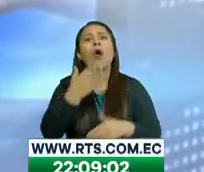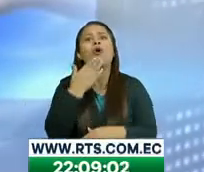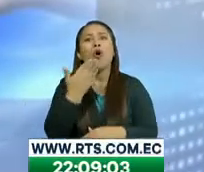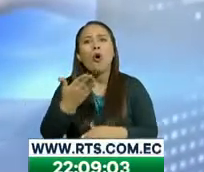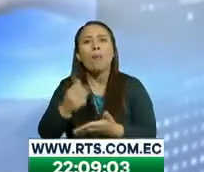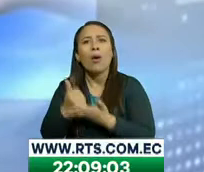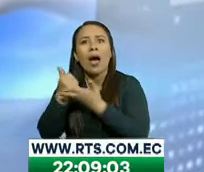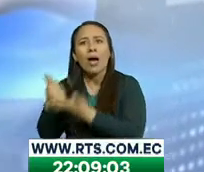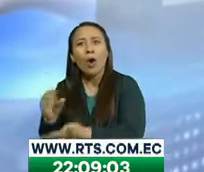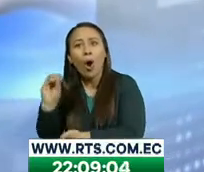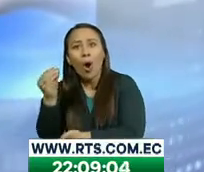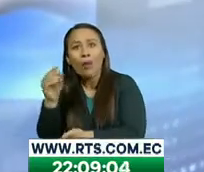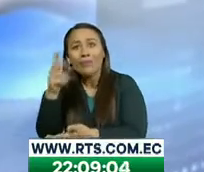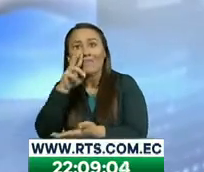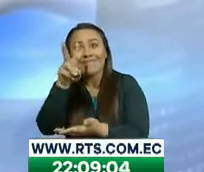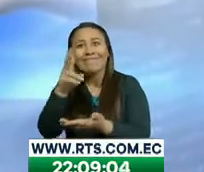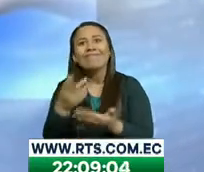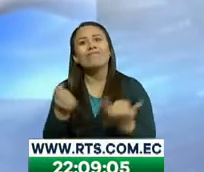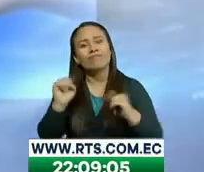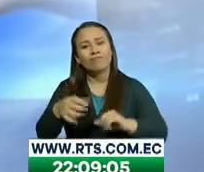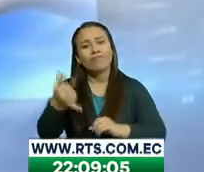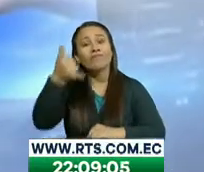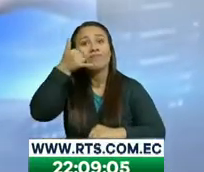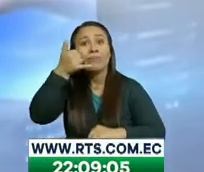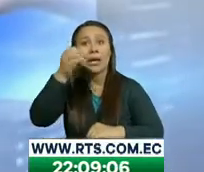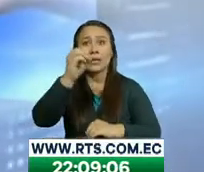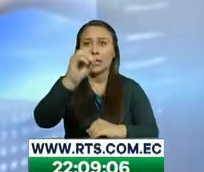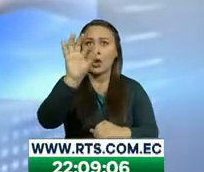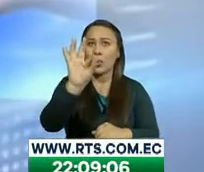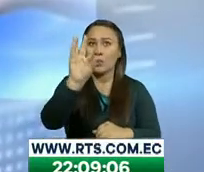ayudar, favor contactarse al